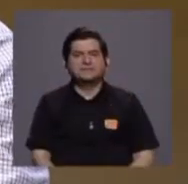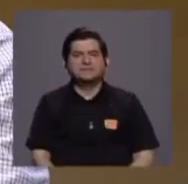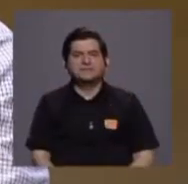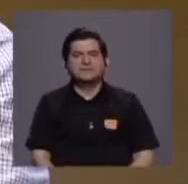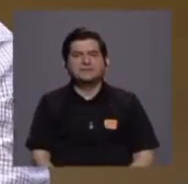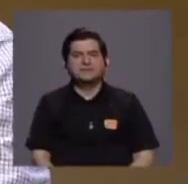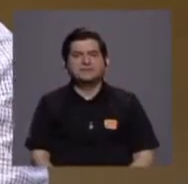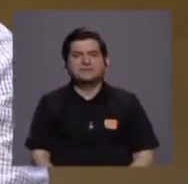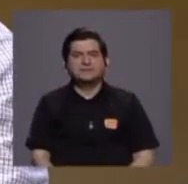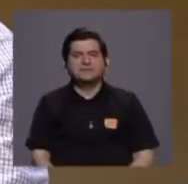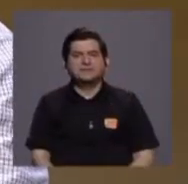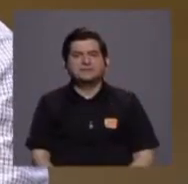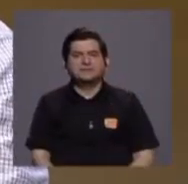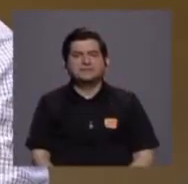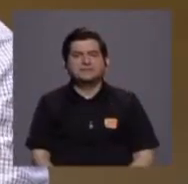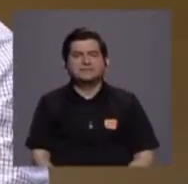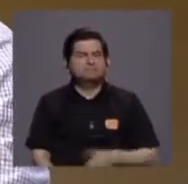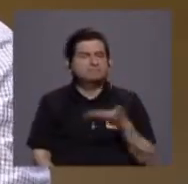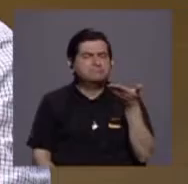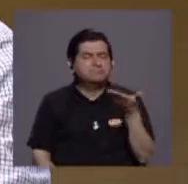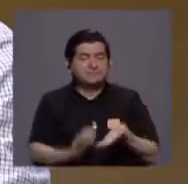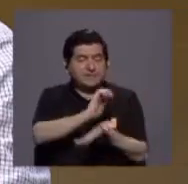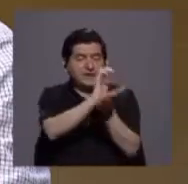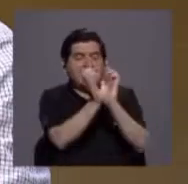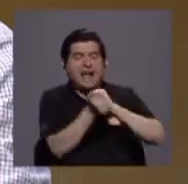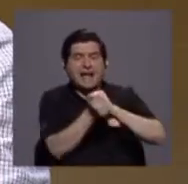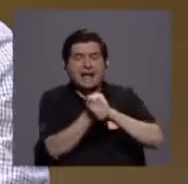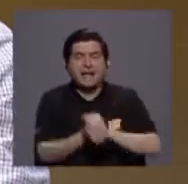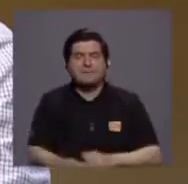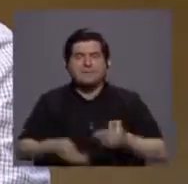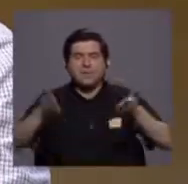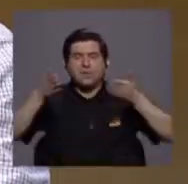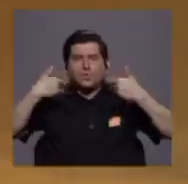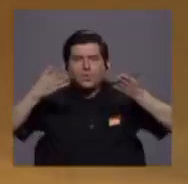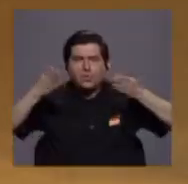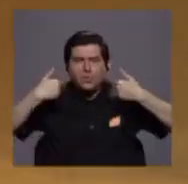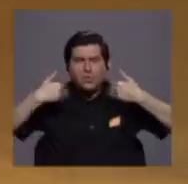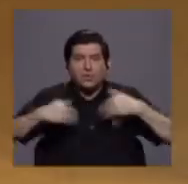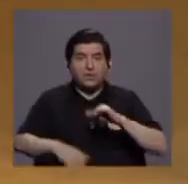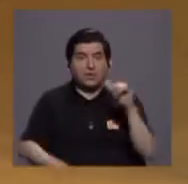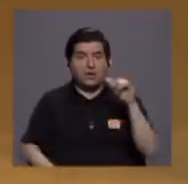mencionamos al principio, todo el tema de cambio climático, igual, ¿verdad?